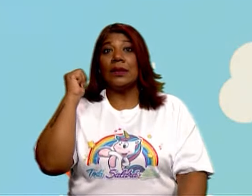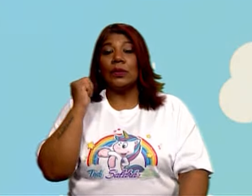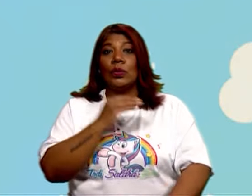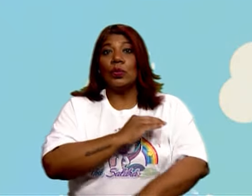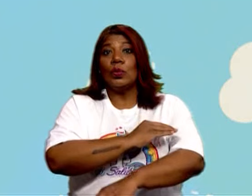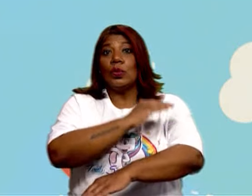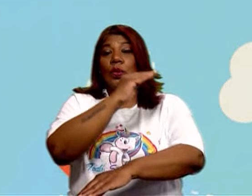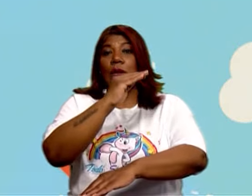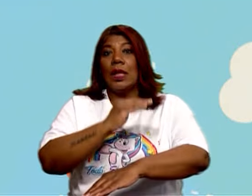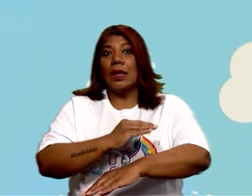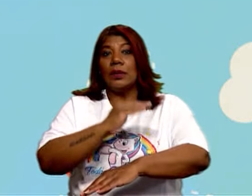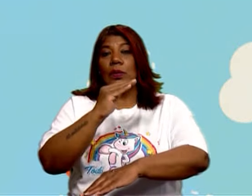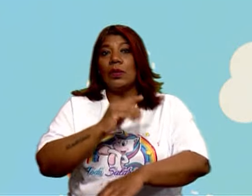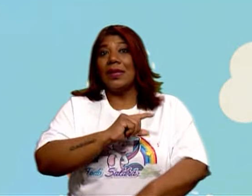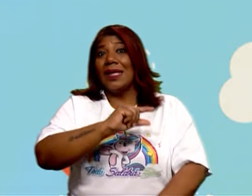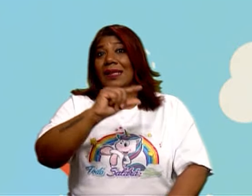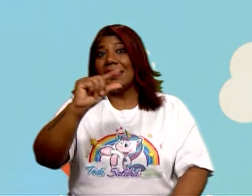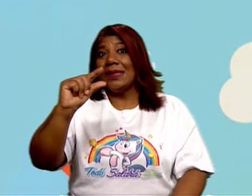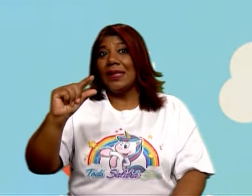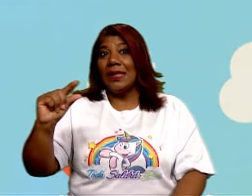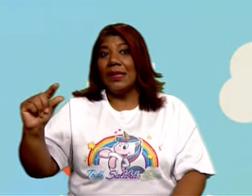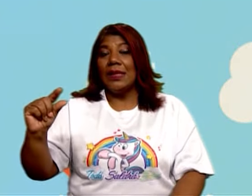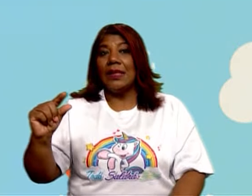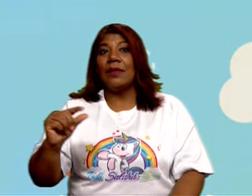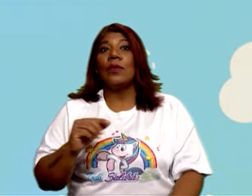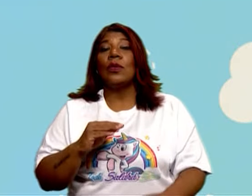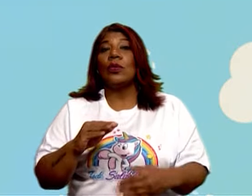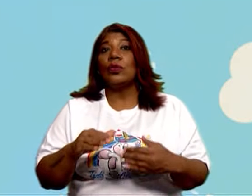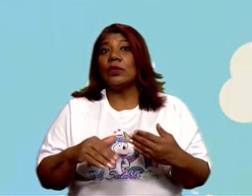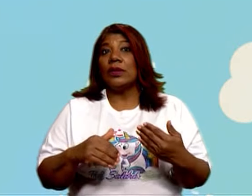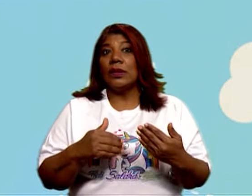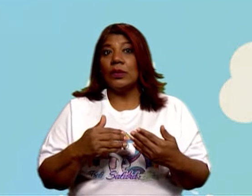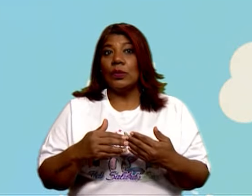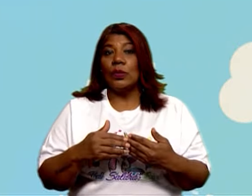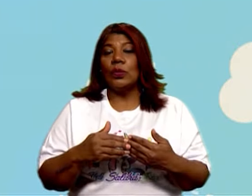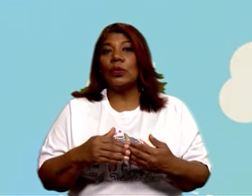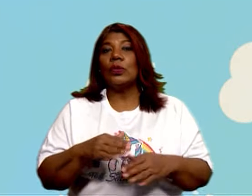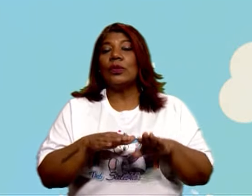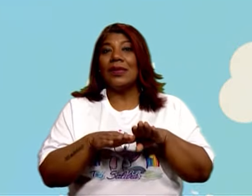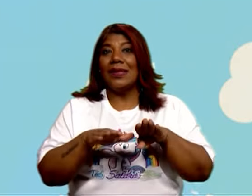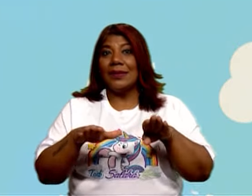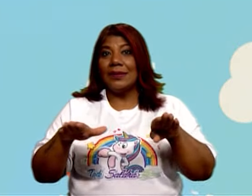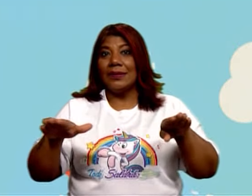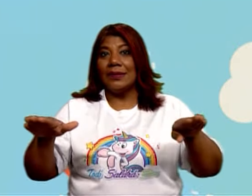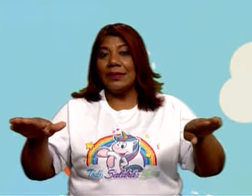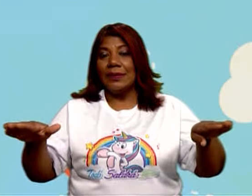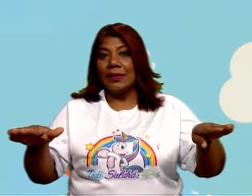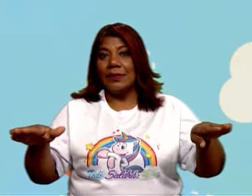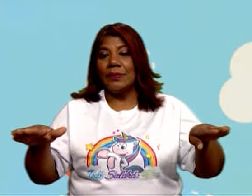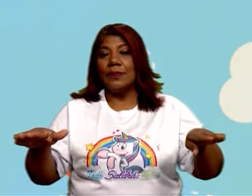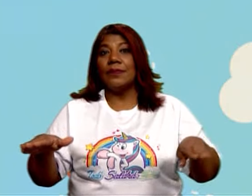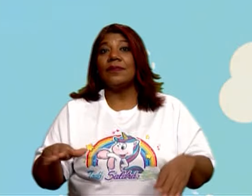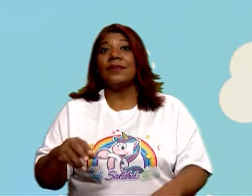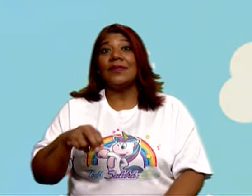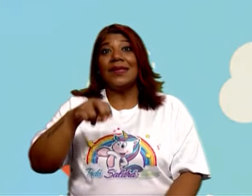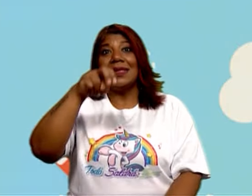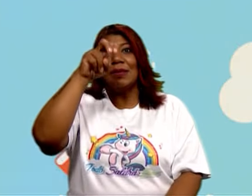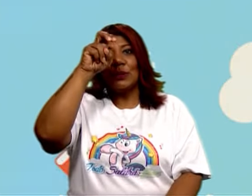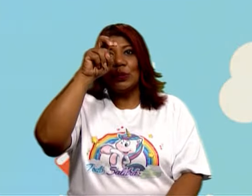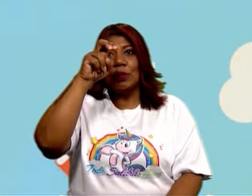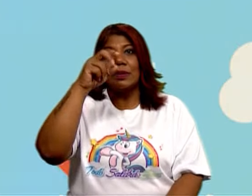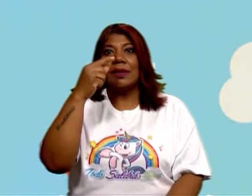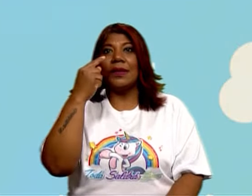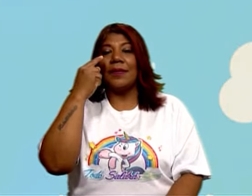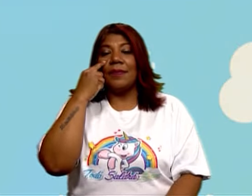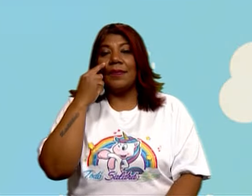la llanura del Istmo Central, las depresiones orientales, las tierras bajas y las llanuras del norte. Vamos